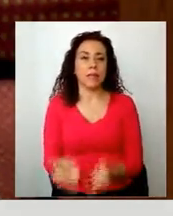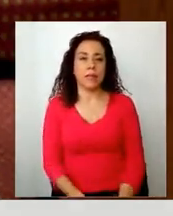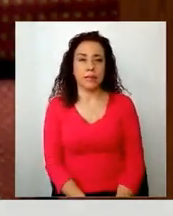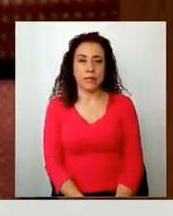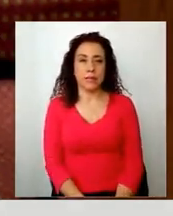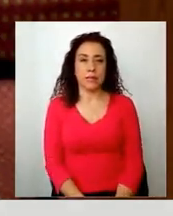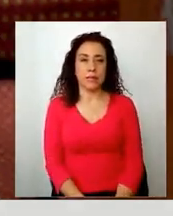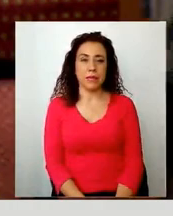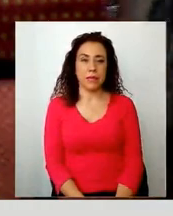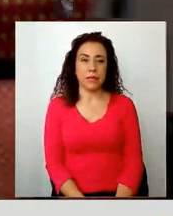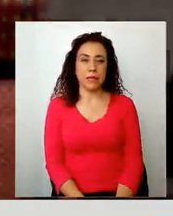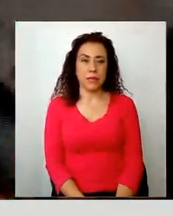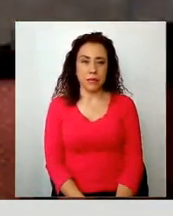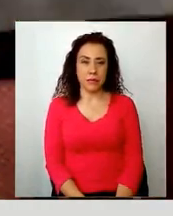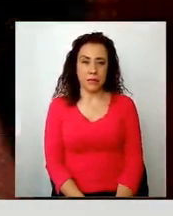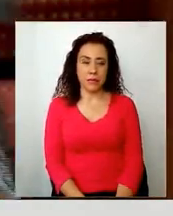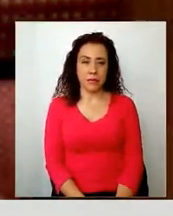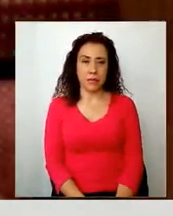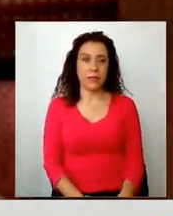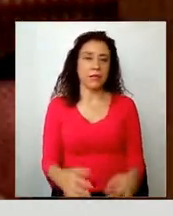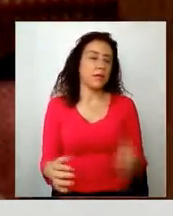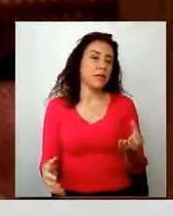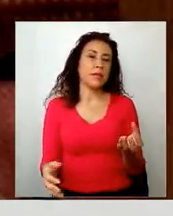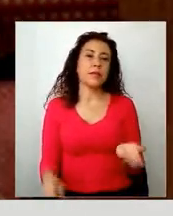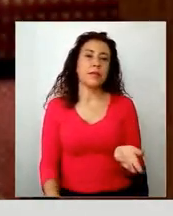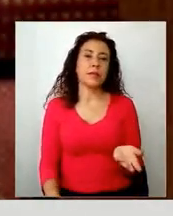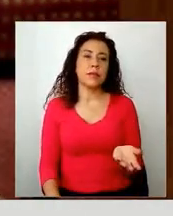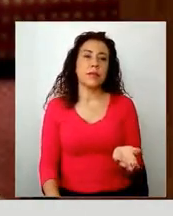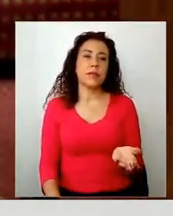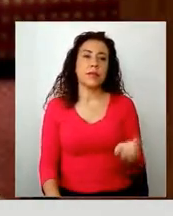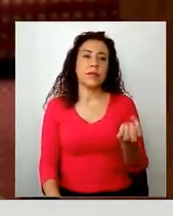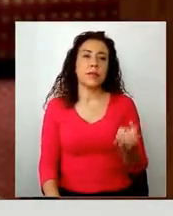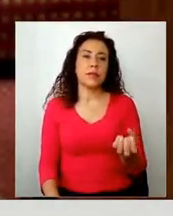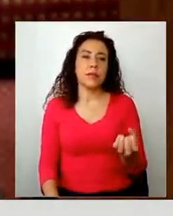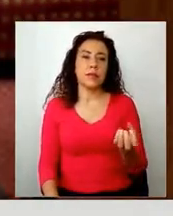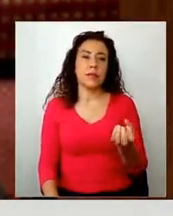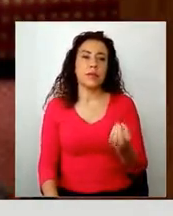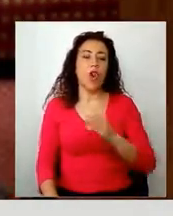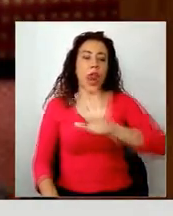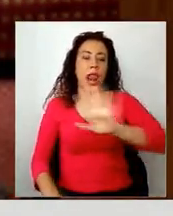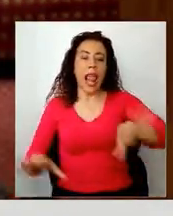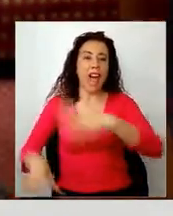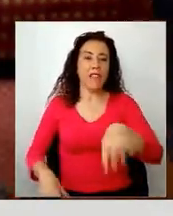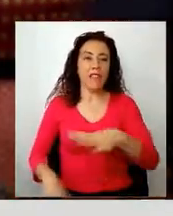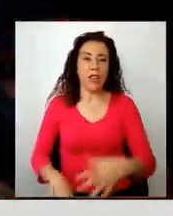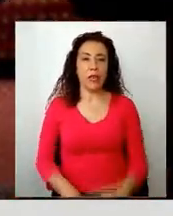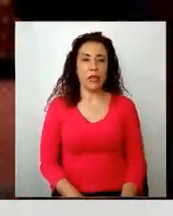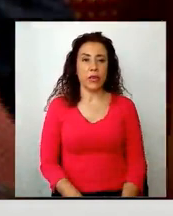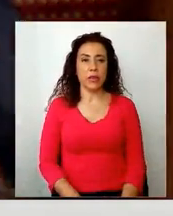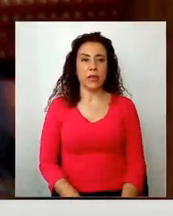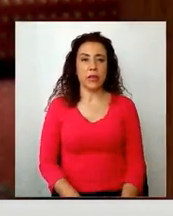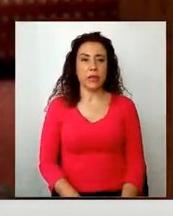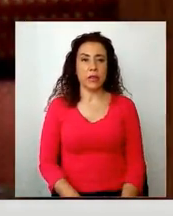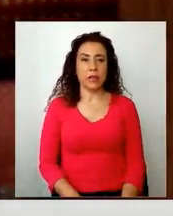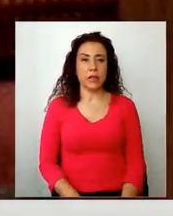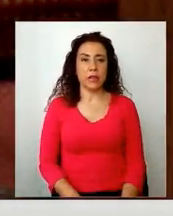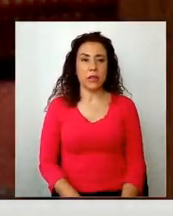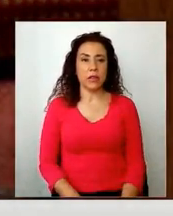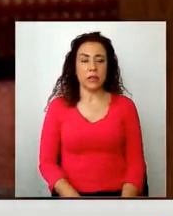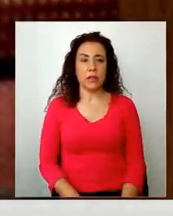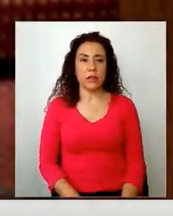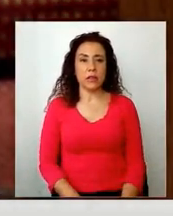o dele del lavar de ropa y si no tenemos Esa esa